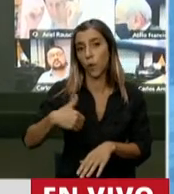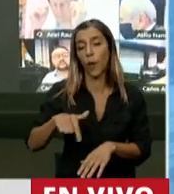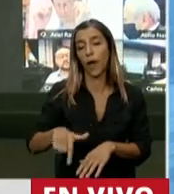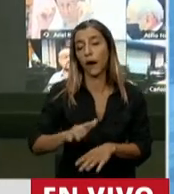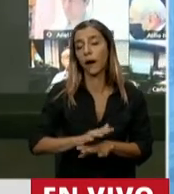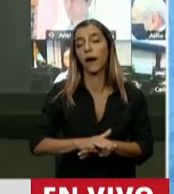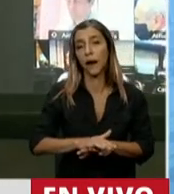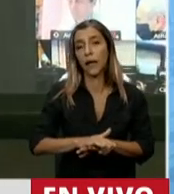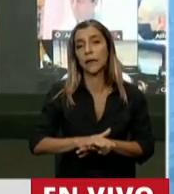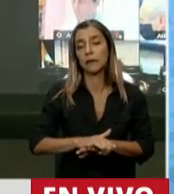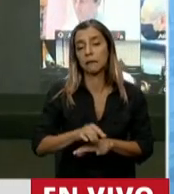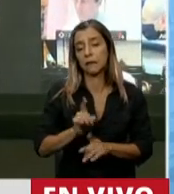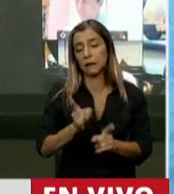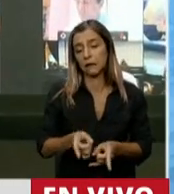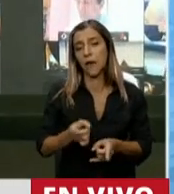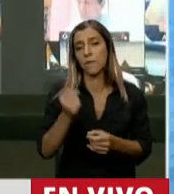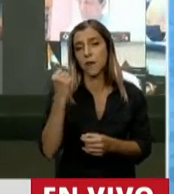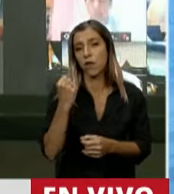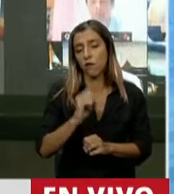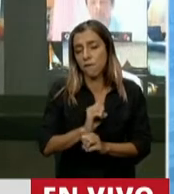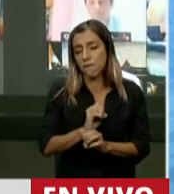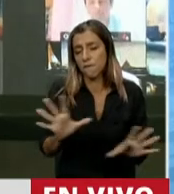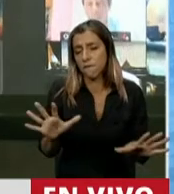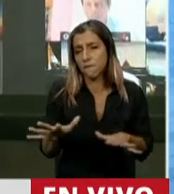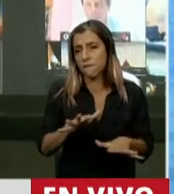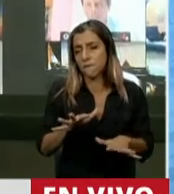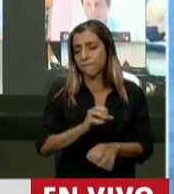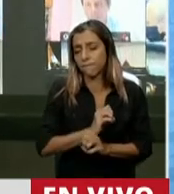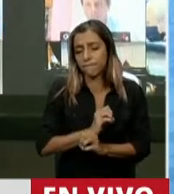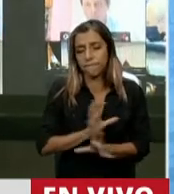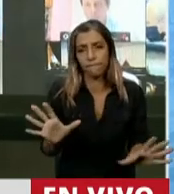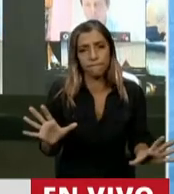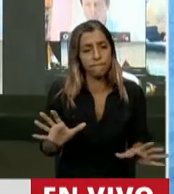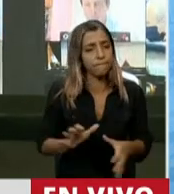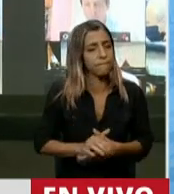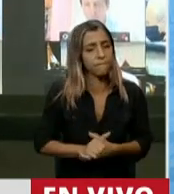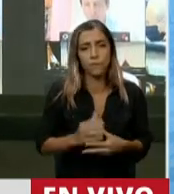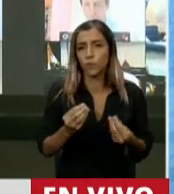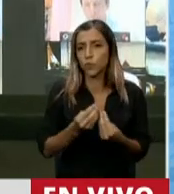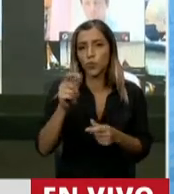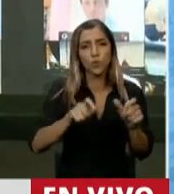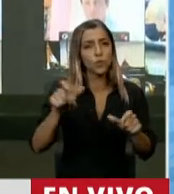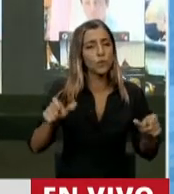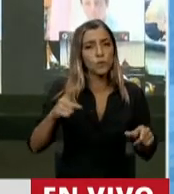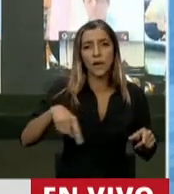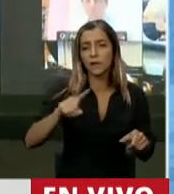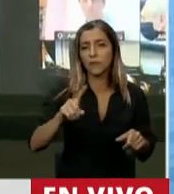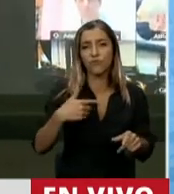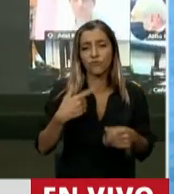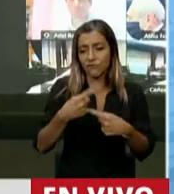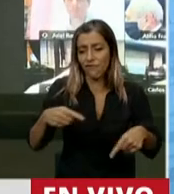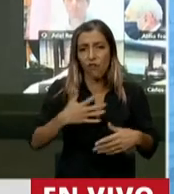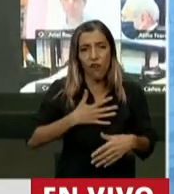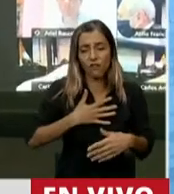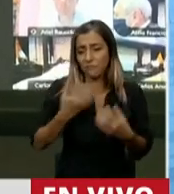las consecuencias de una crisis brutal donde muchos perdieron todo donde trabajadores